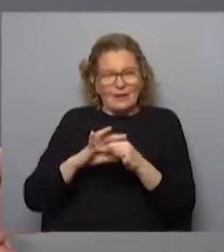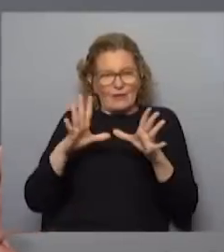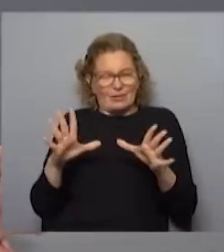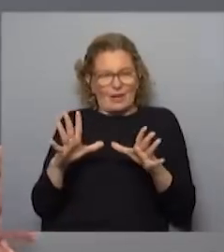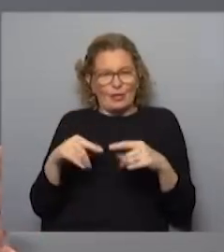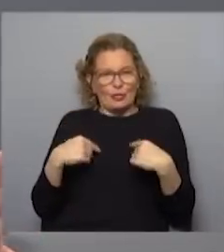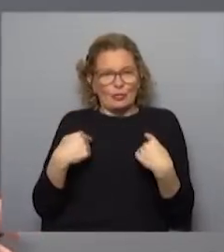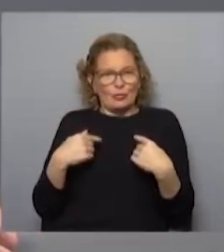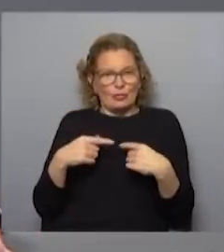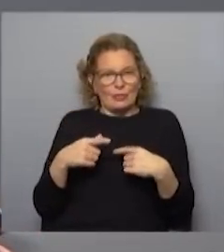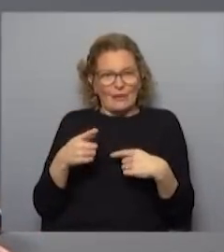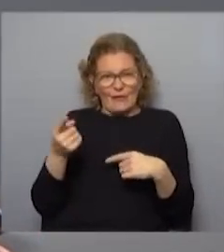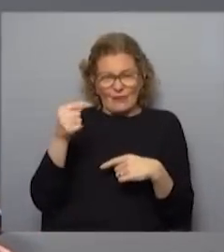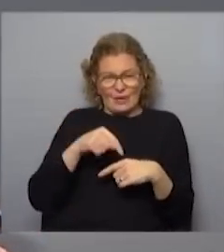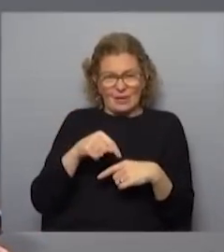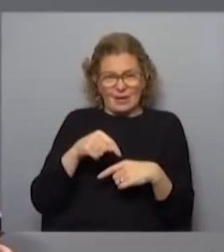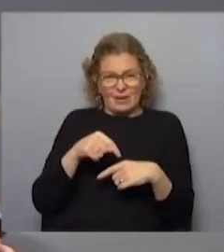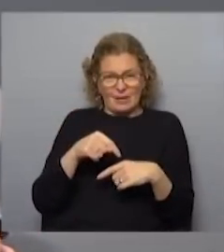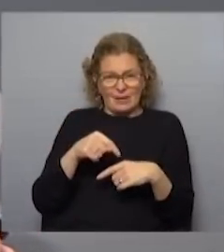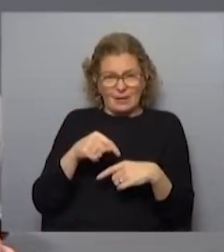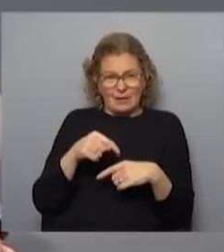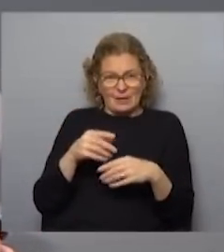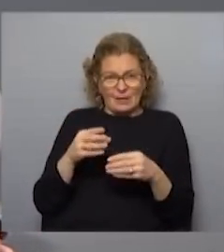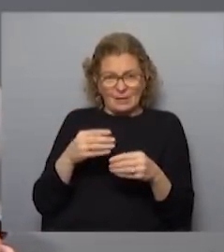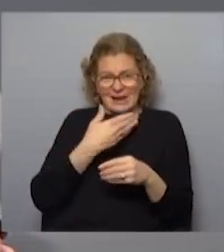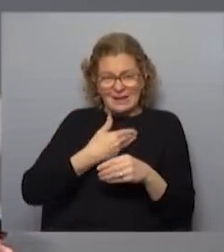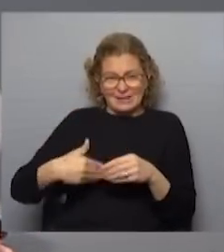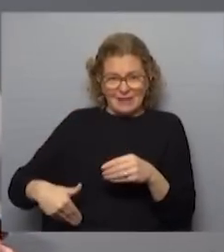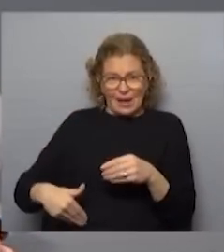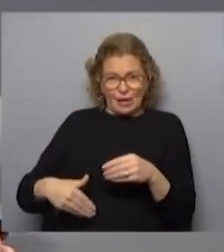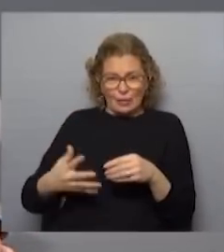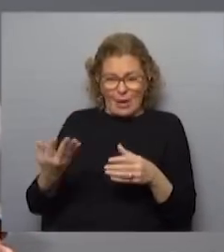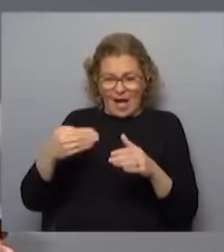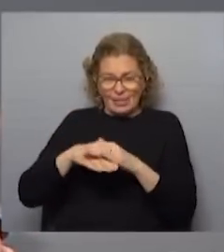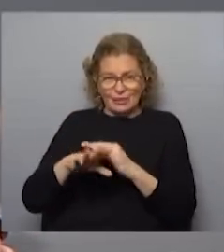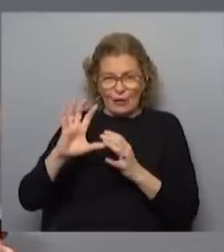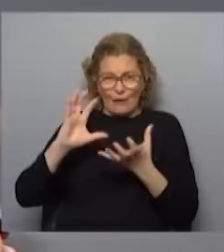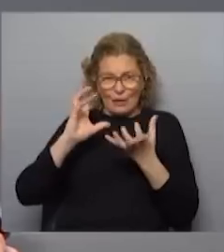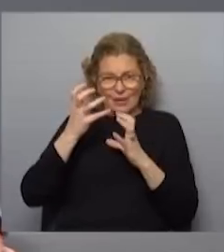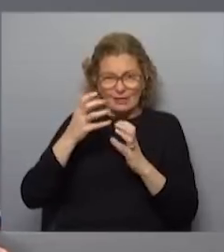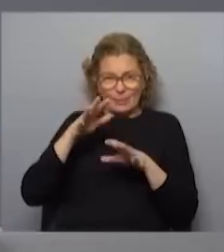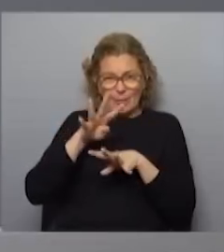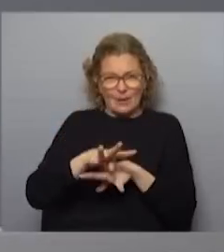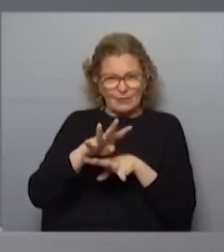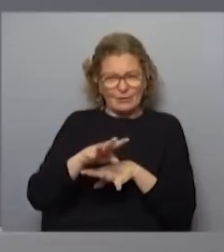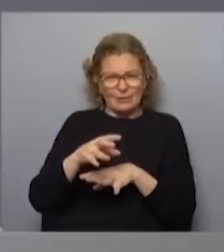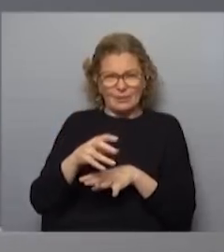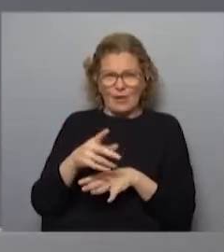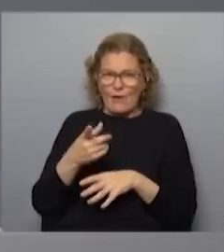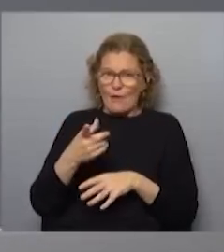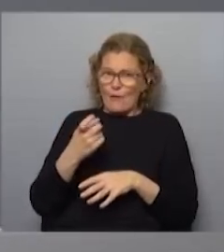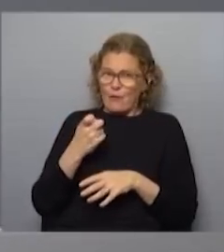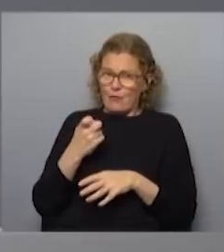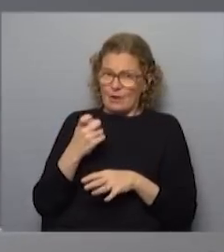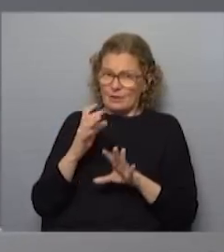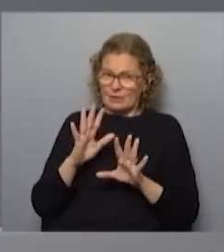plena vengan agentes estatales a generar violencia para desprestigiar esa manifestación son cosas fuertes